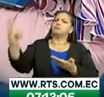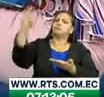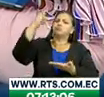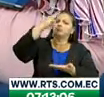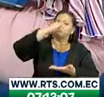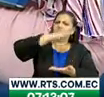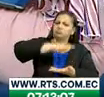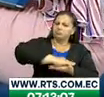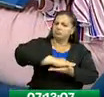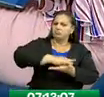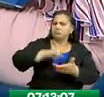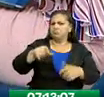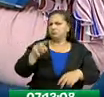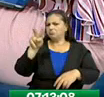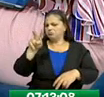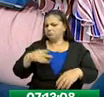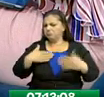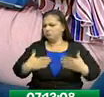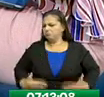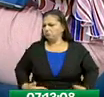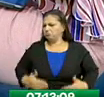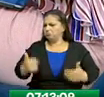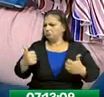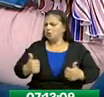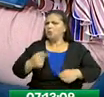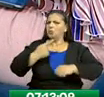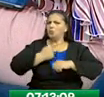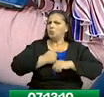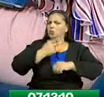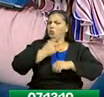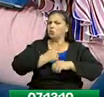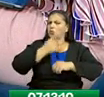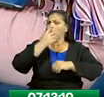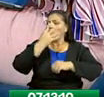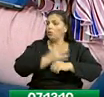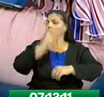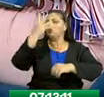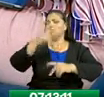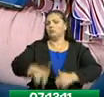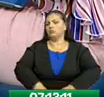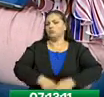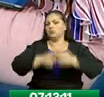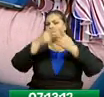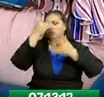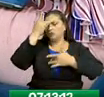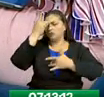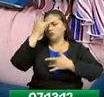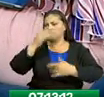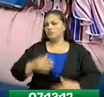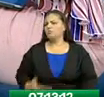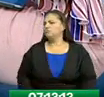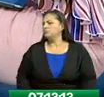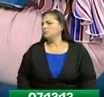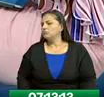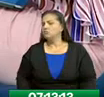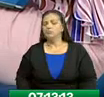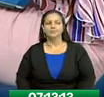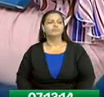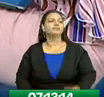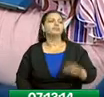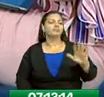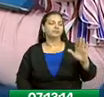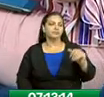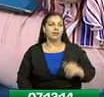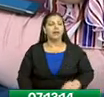de enfermedades. Nosotros, los seres humanos, tenemos un periodo de incubación de estas enfermedades, ¿no? Entonces, probablemente